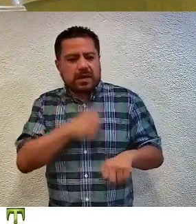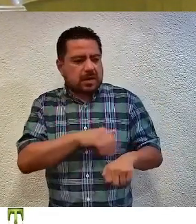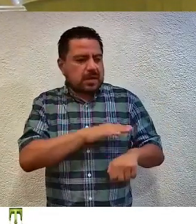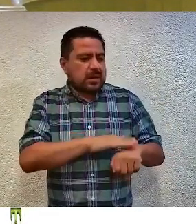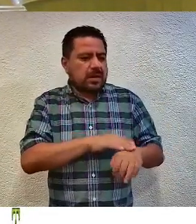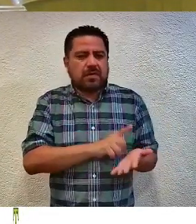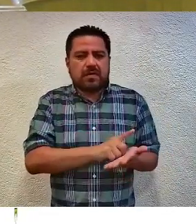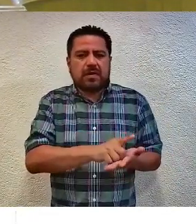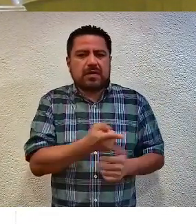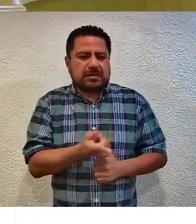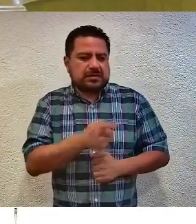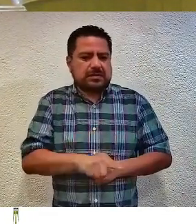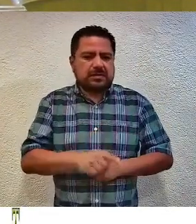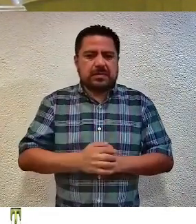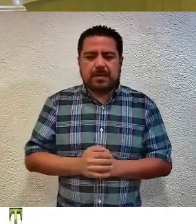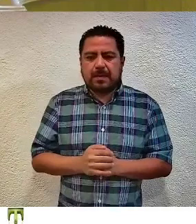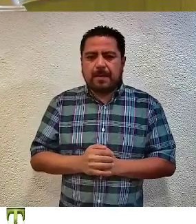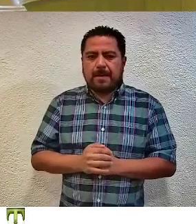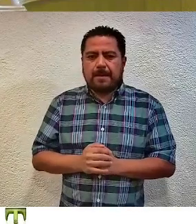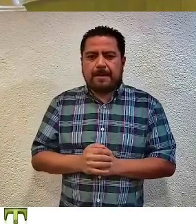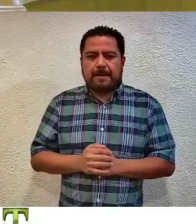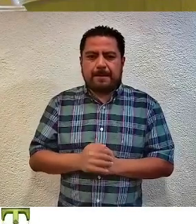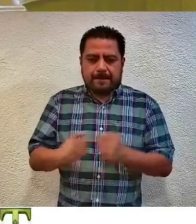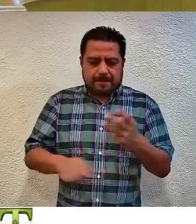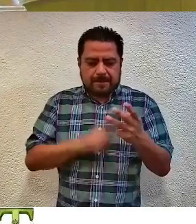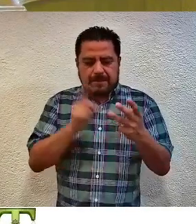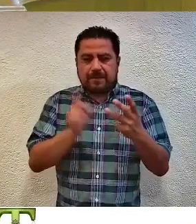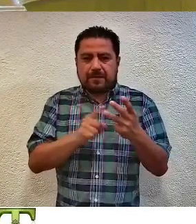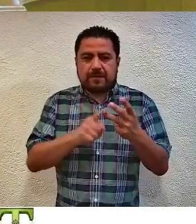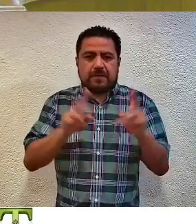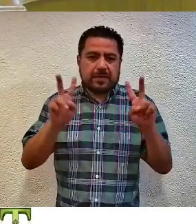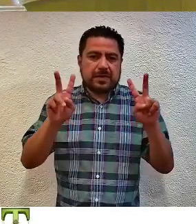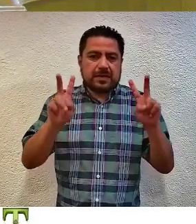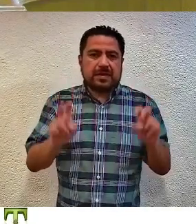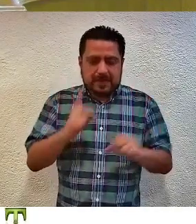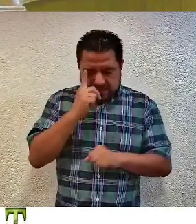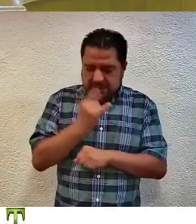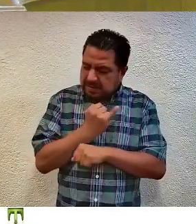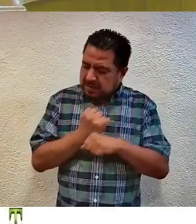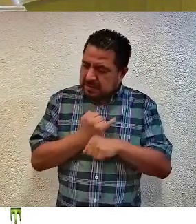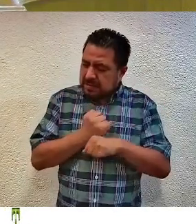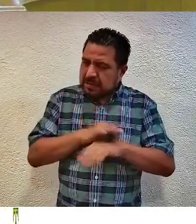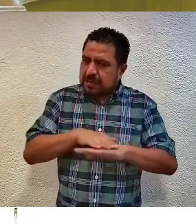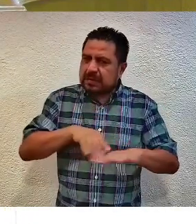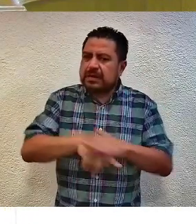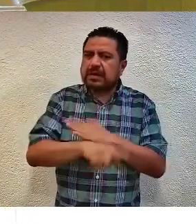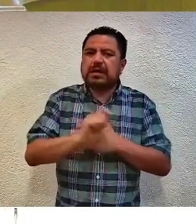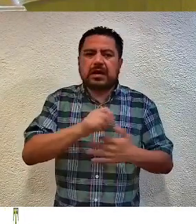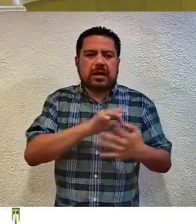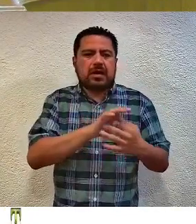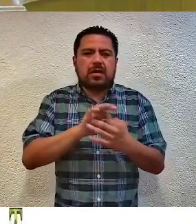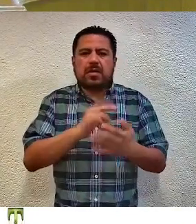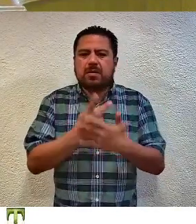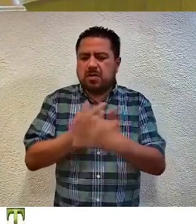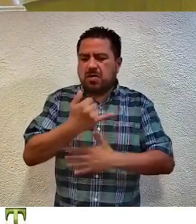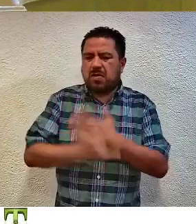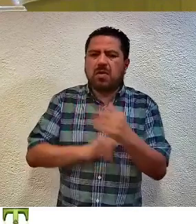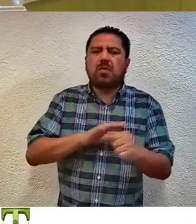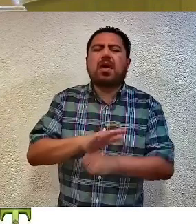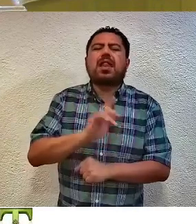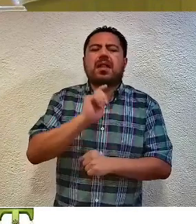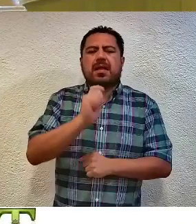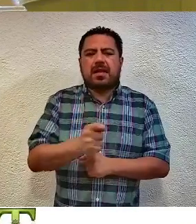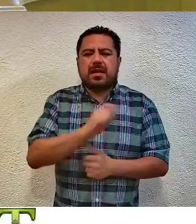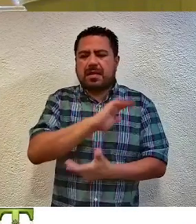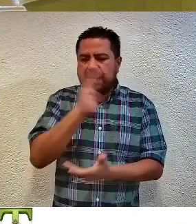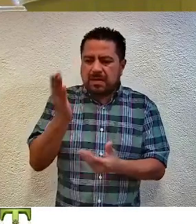como en derecho corresponda. El tercer asunto listado para analizar y resolver corresponde a un proyecto de resolución relativo